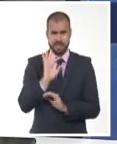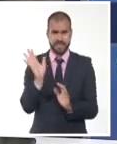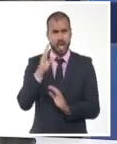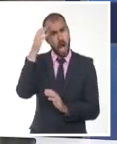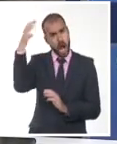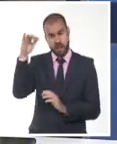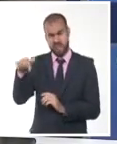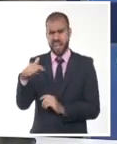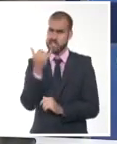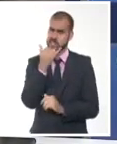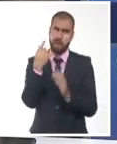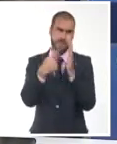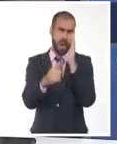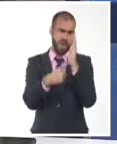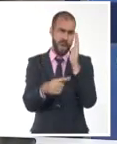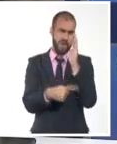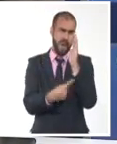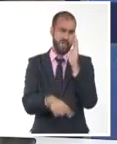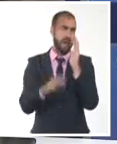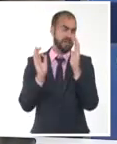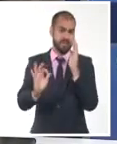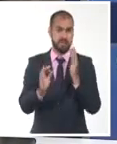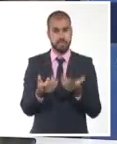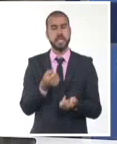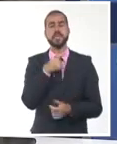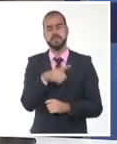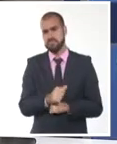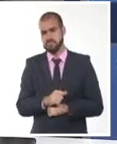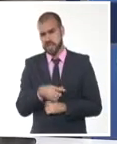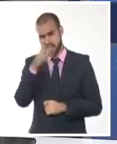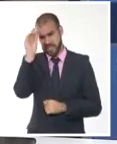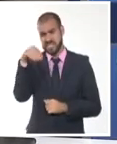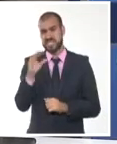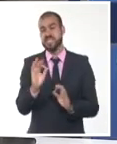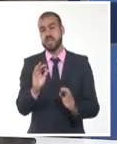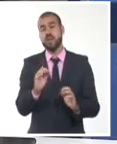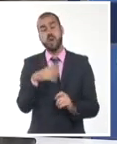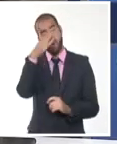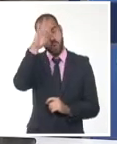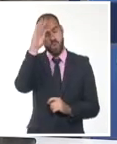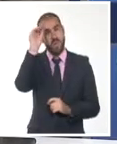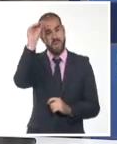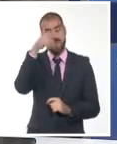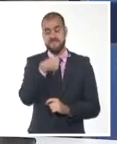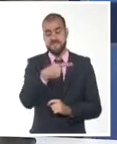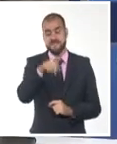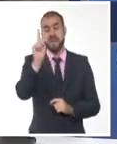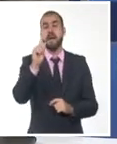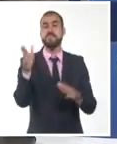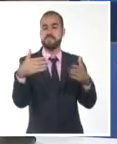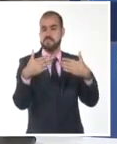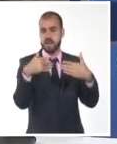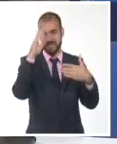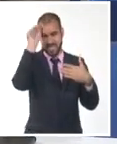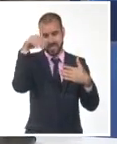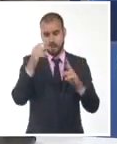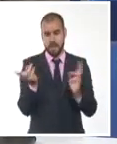graves errores, como por ejemplo haber marginado a Cuba de la reciente cita en Panamá sobre el